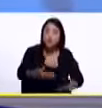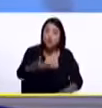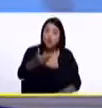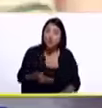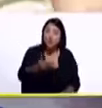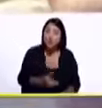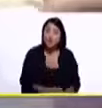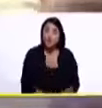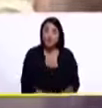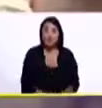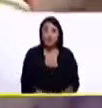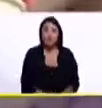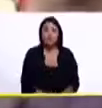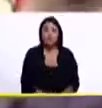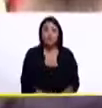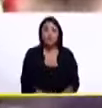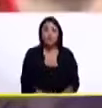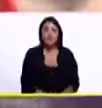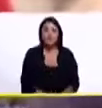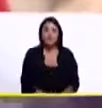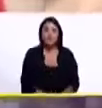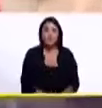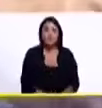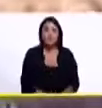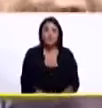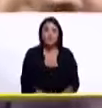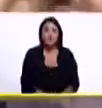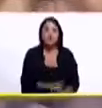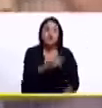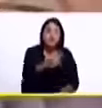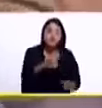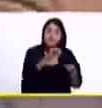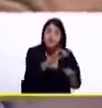puede ir aplicando sobre cada sector.